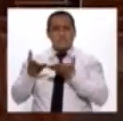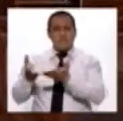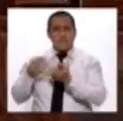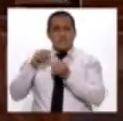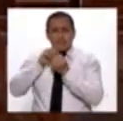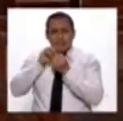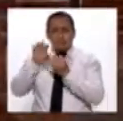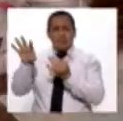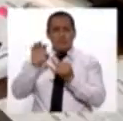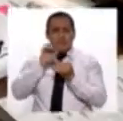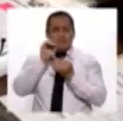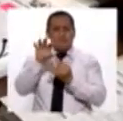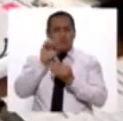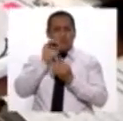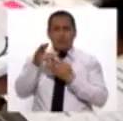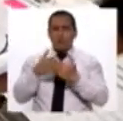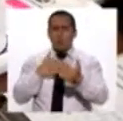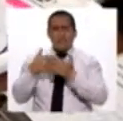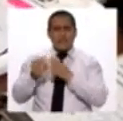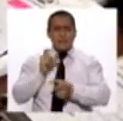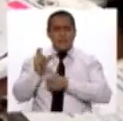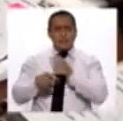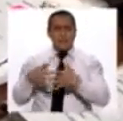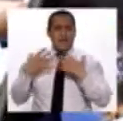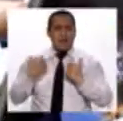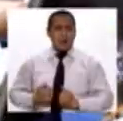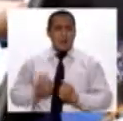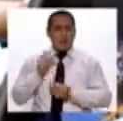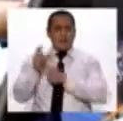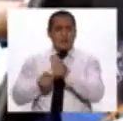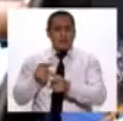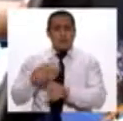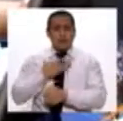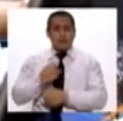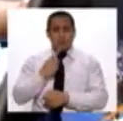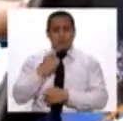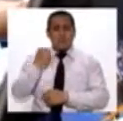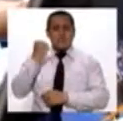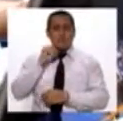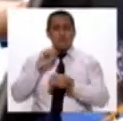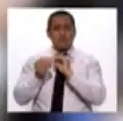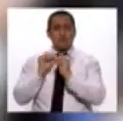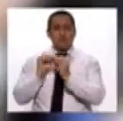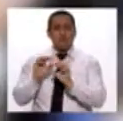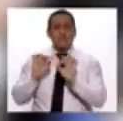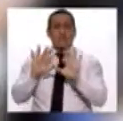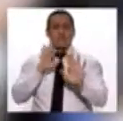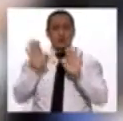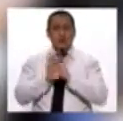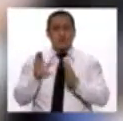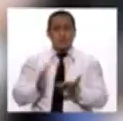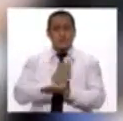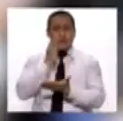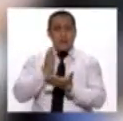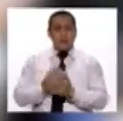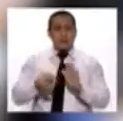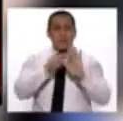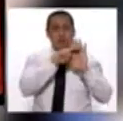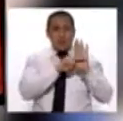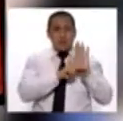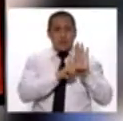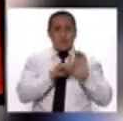manera difundida por cualquier operador del derecho para que éste pueda resolver en caso de conflicto entre una norma y